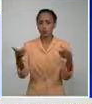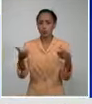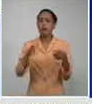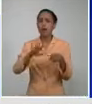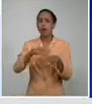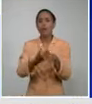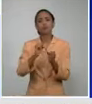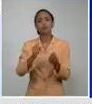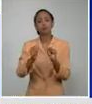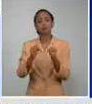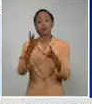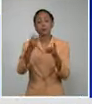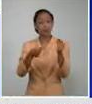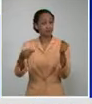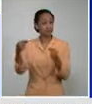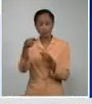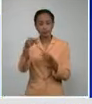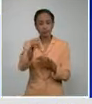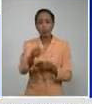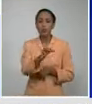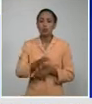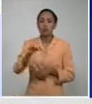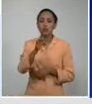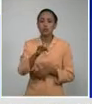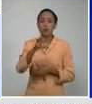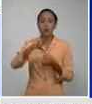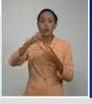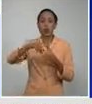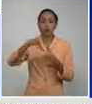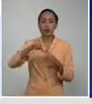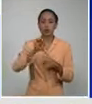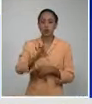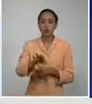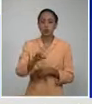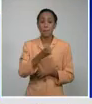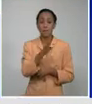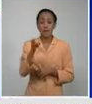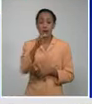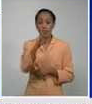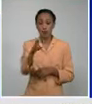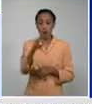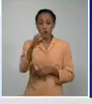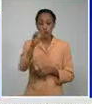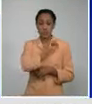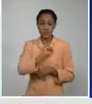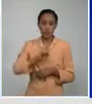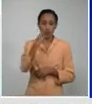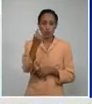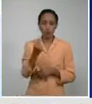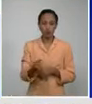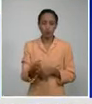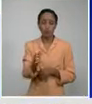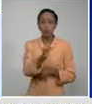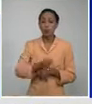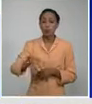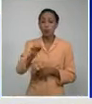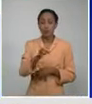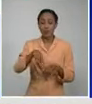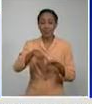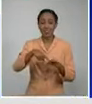el mayor número en el municipio Guantánamo 8 y Baracoa y El Salvador con 1 cada uno. Y el municipio especial Isla de la